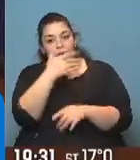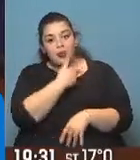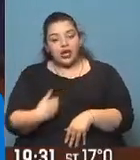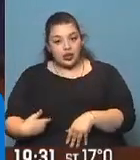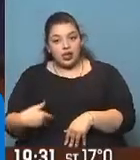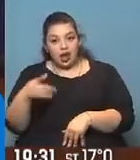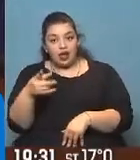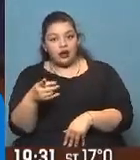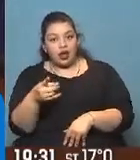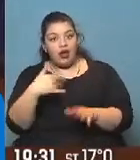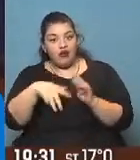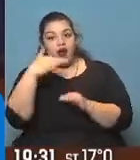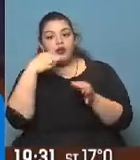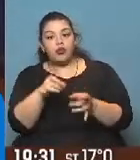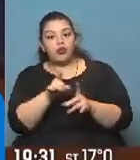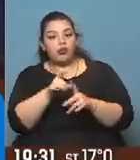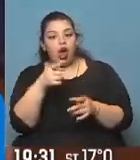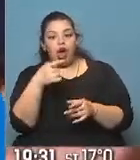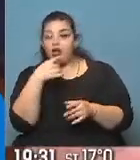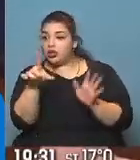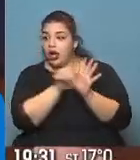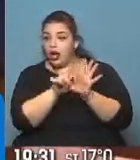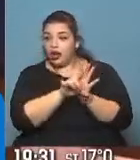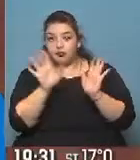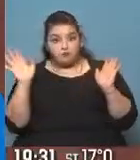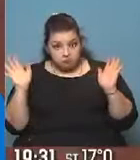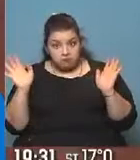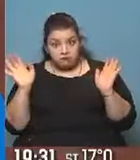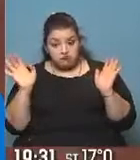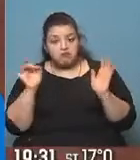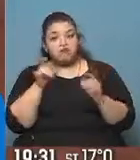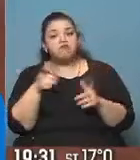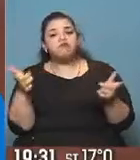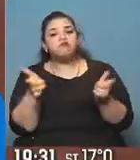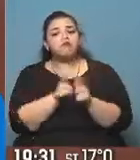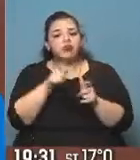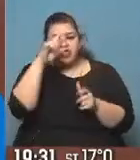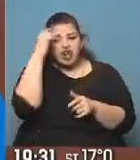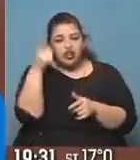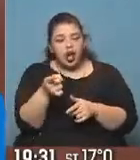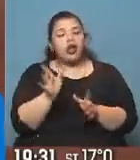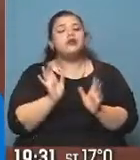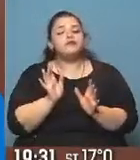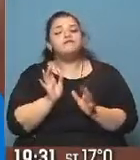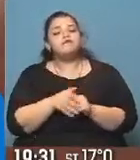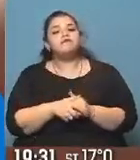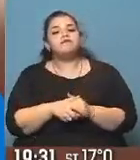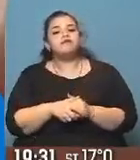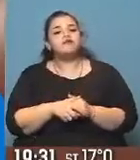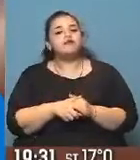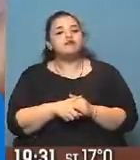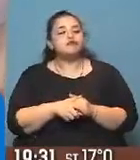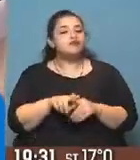va a cumplir con lo que manda la ley paritarias nacionales docentes no existe la